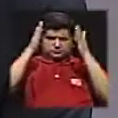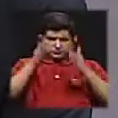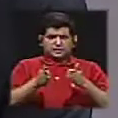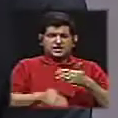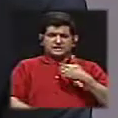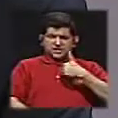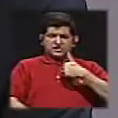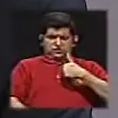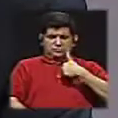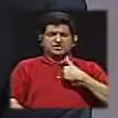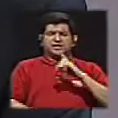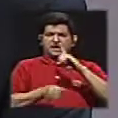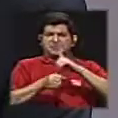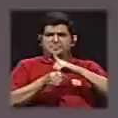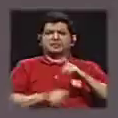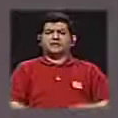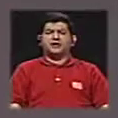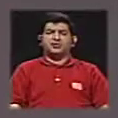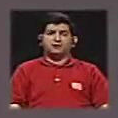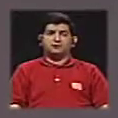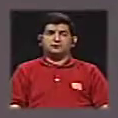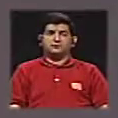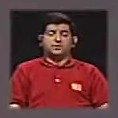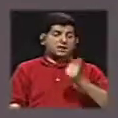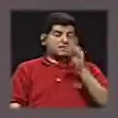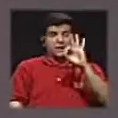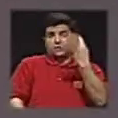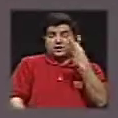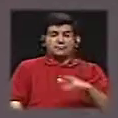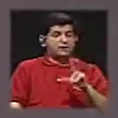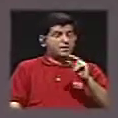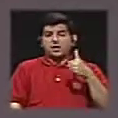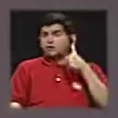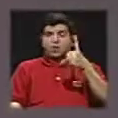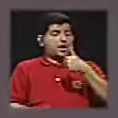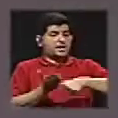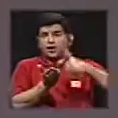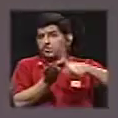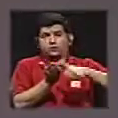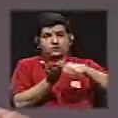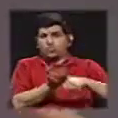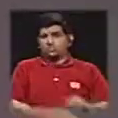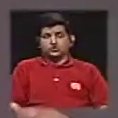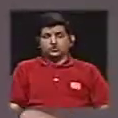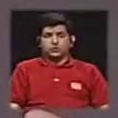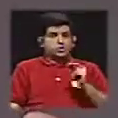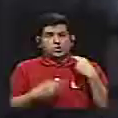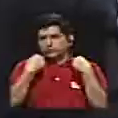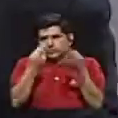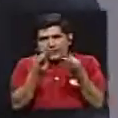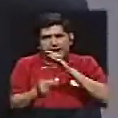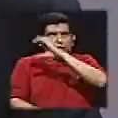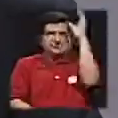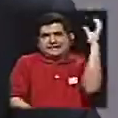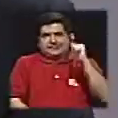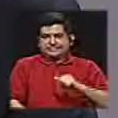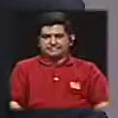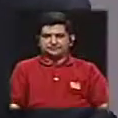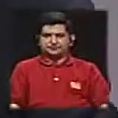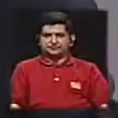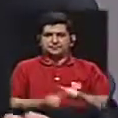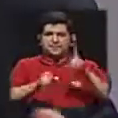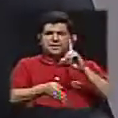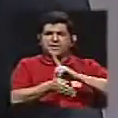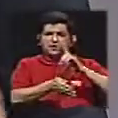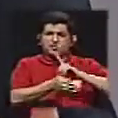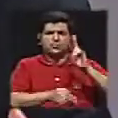que ostentan. Porque si no, no van a ganar, los votos no les van a caer del cielo. Pero digamos, el doctor Hernández